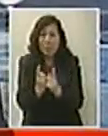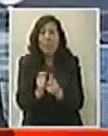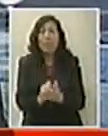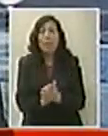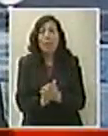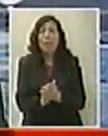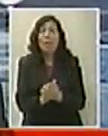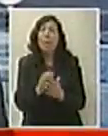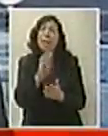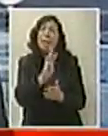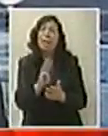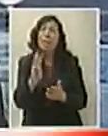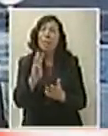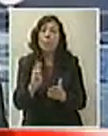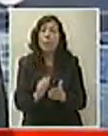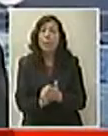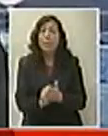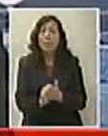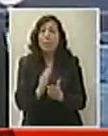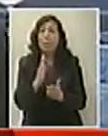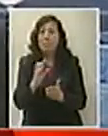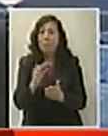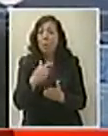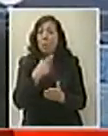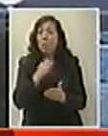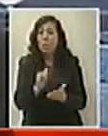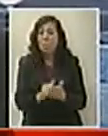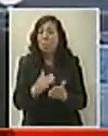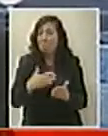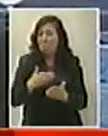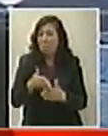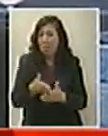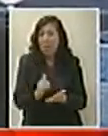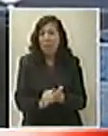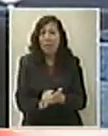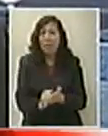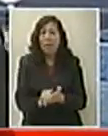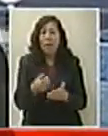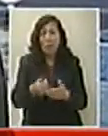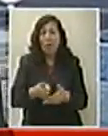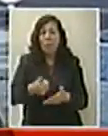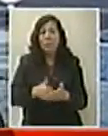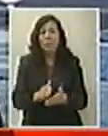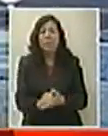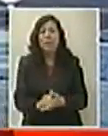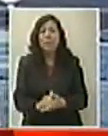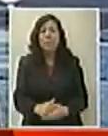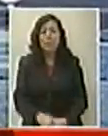en la página web, en el blog y si ustedes gustan también se los puedo llegar de manera oficial.